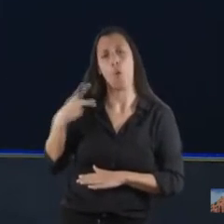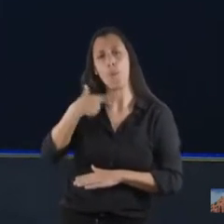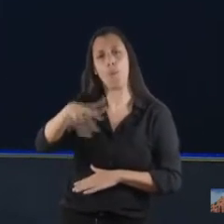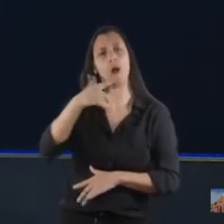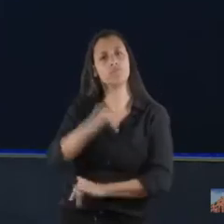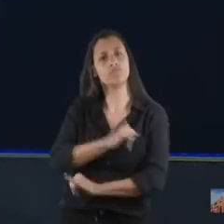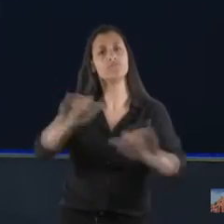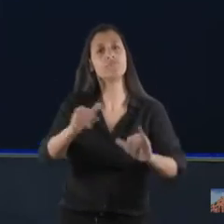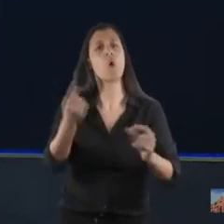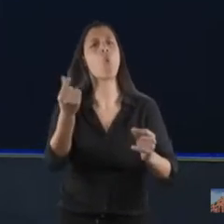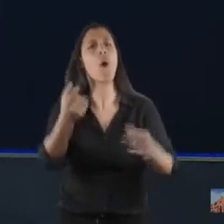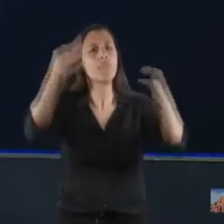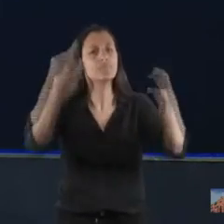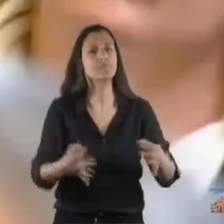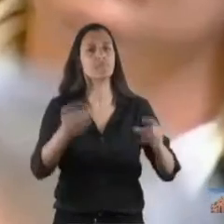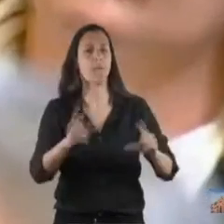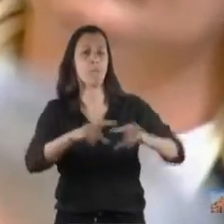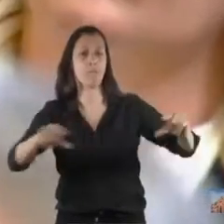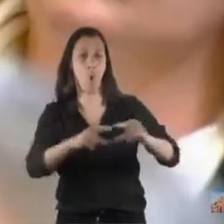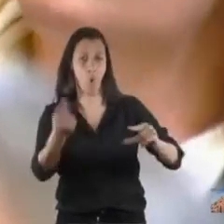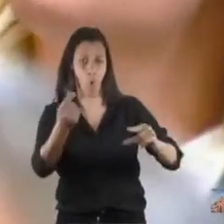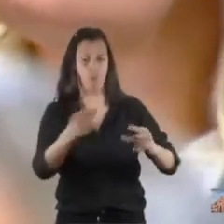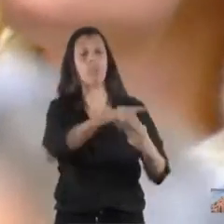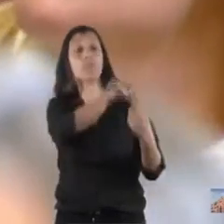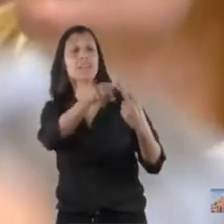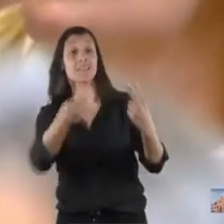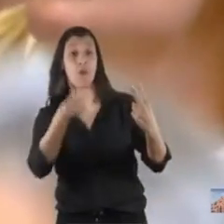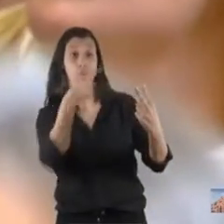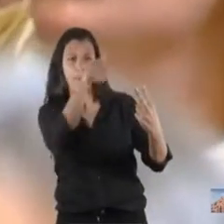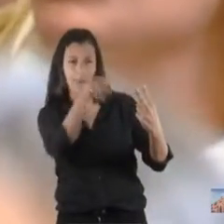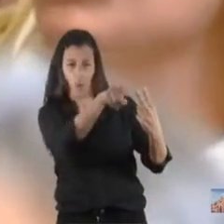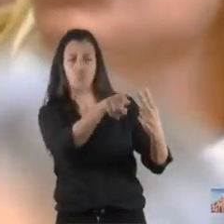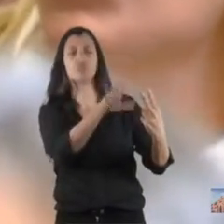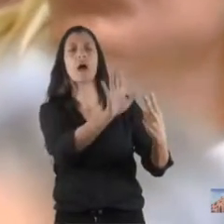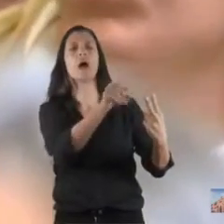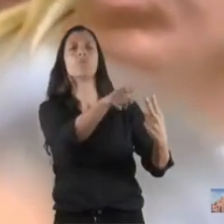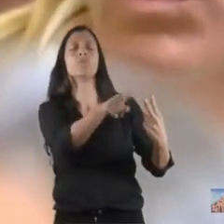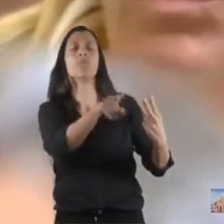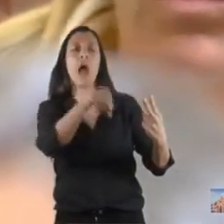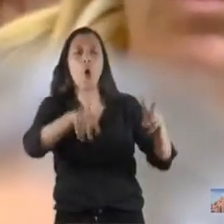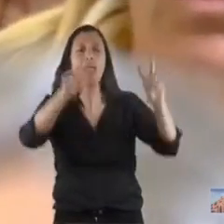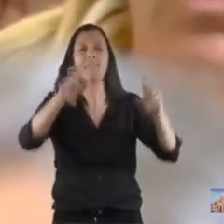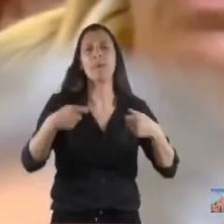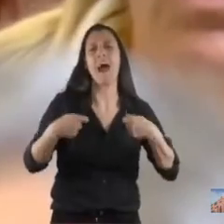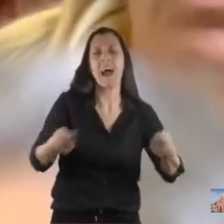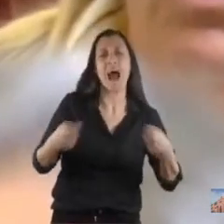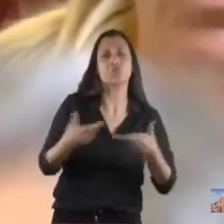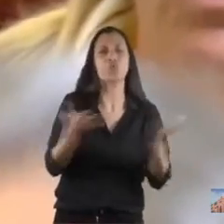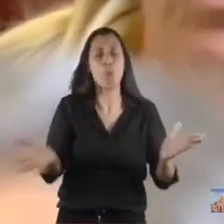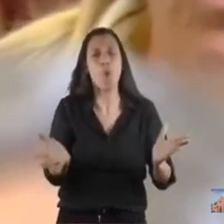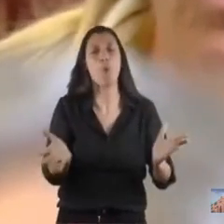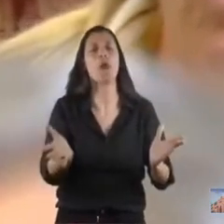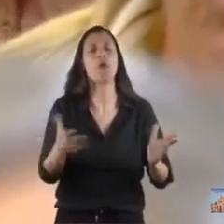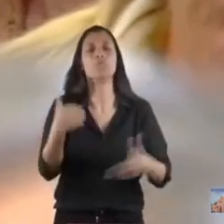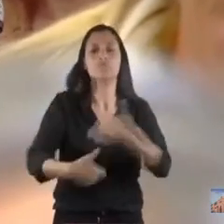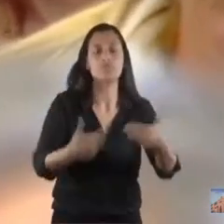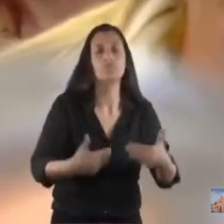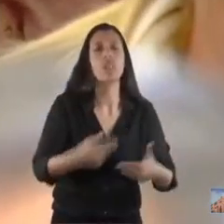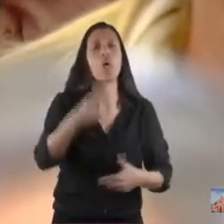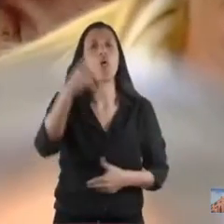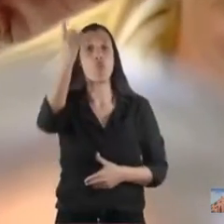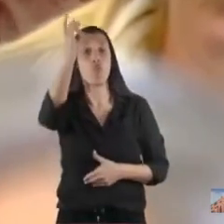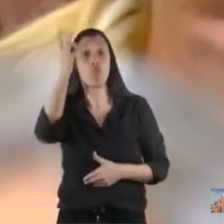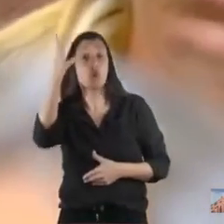monto y refuerzo y la segunda el ritmo del gasto público venía un nivel del 12% lo cual esto